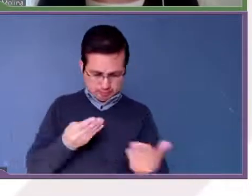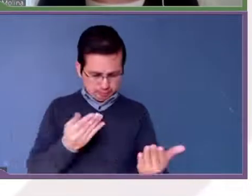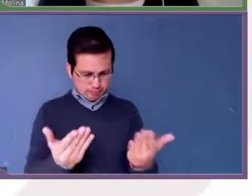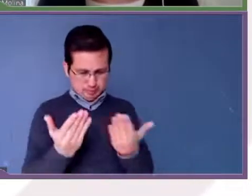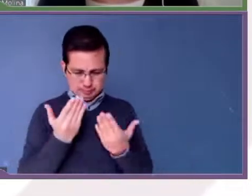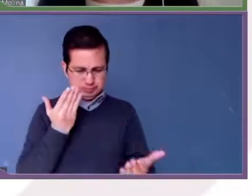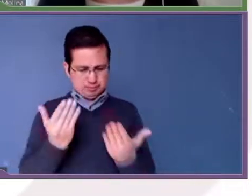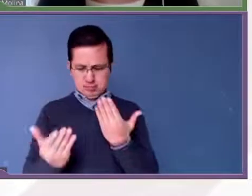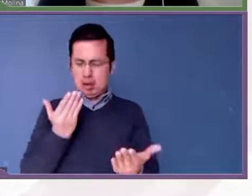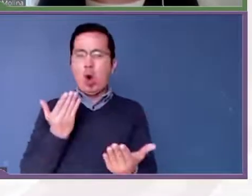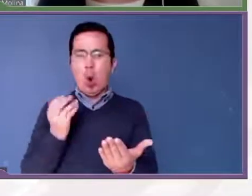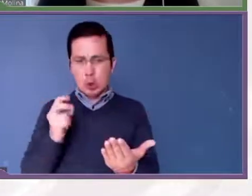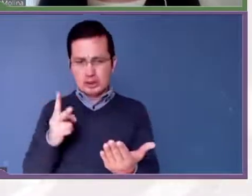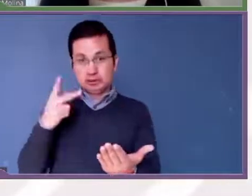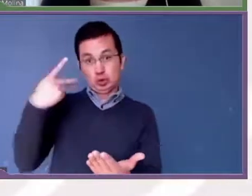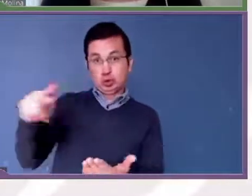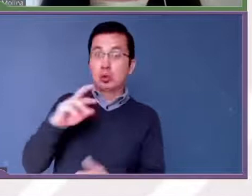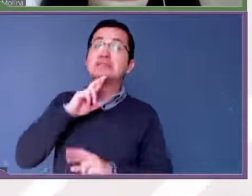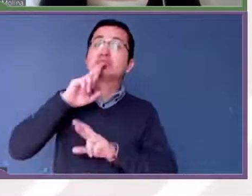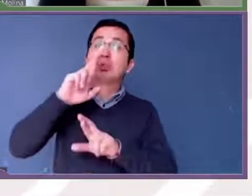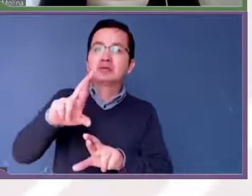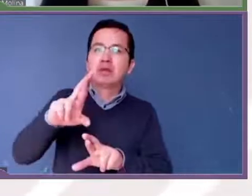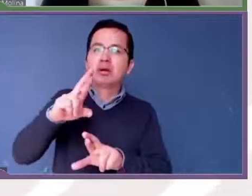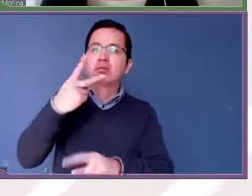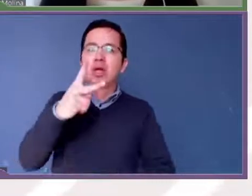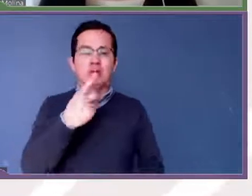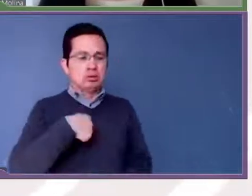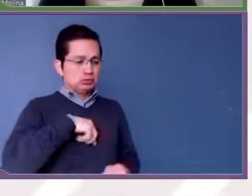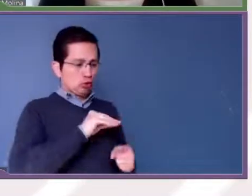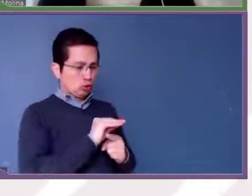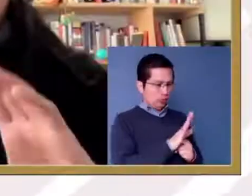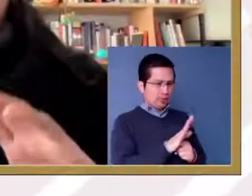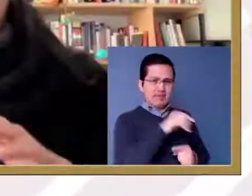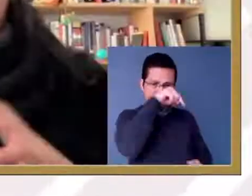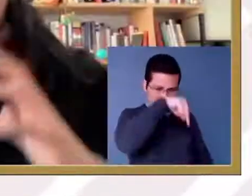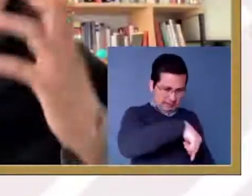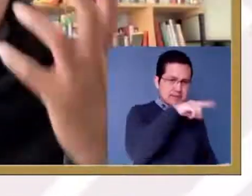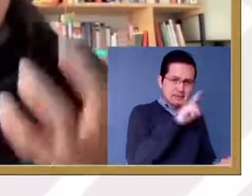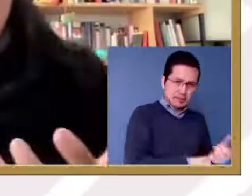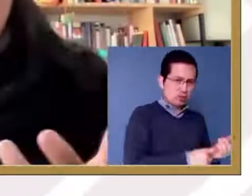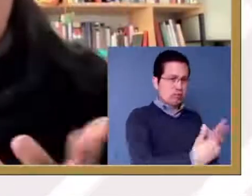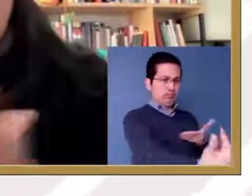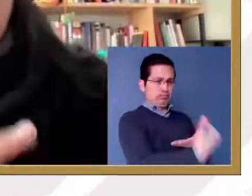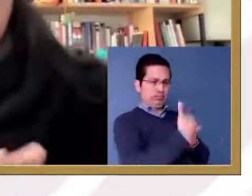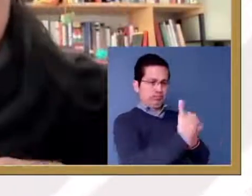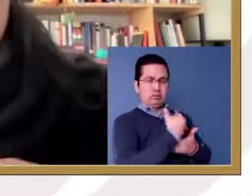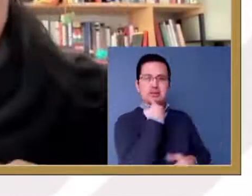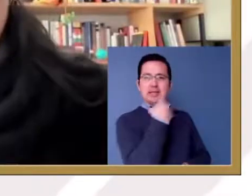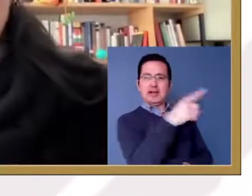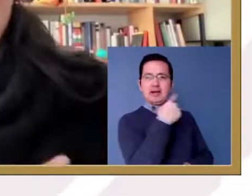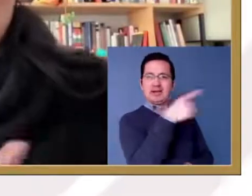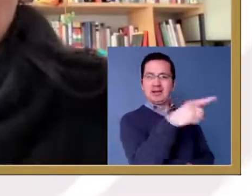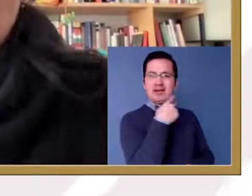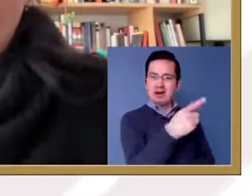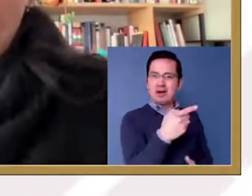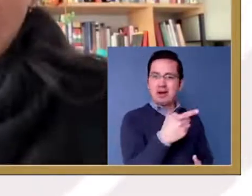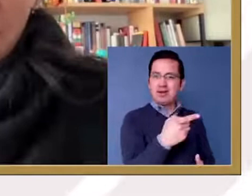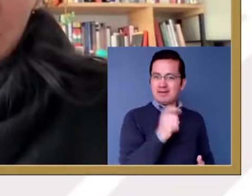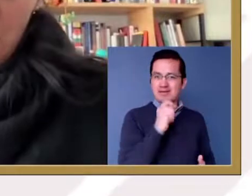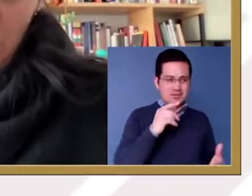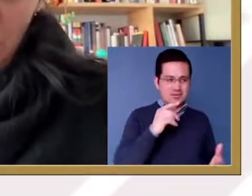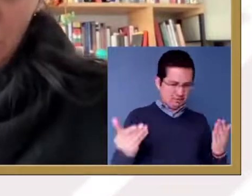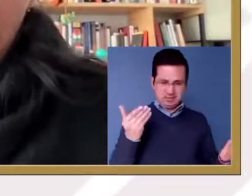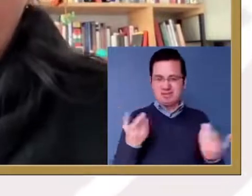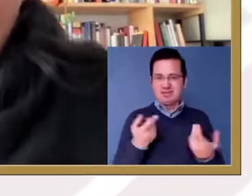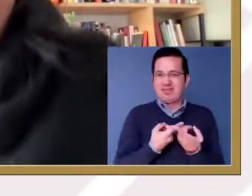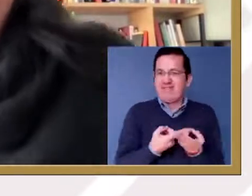recibe como queja, que tiene que ver, pues obviamente, con la forma en que uno articula los esfuerzos institucionales con